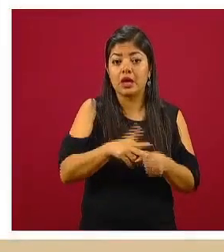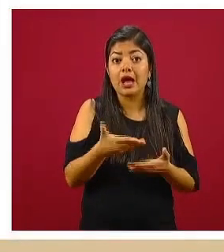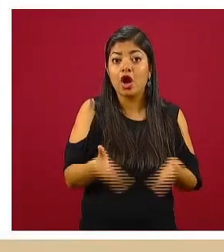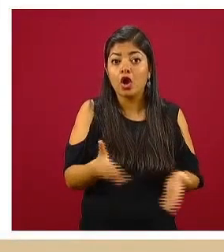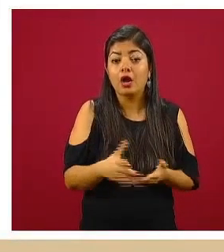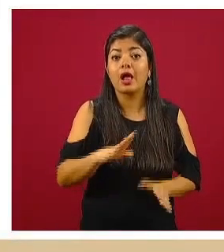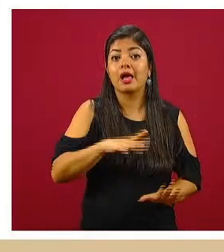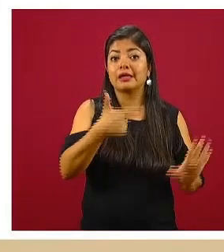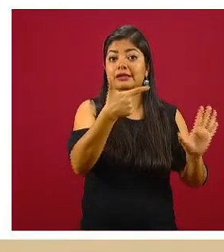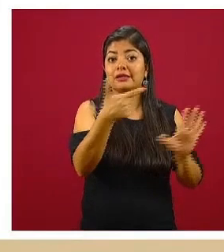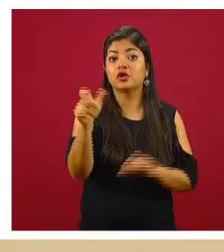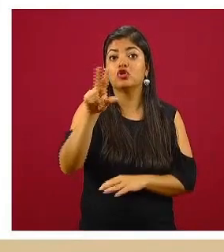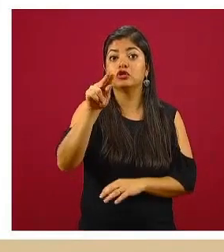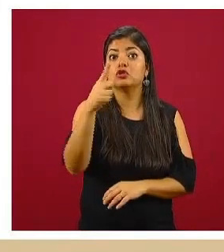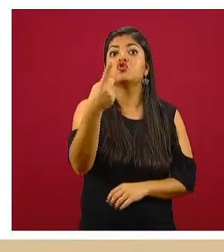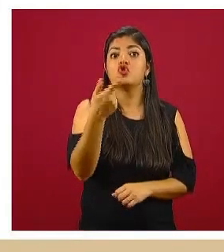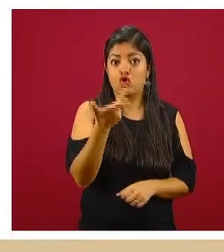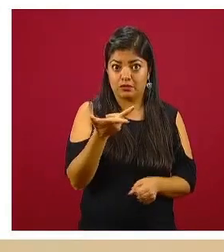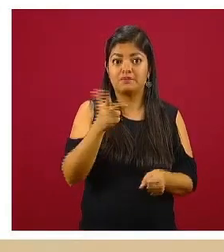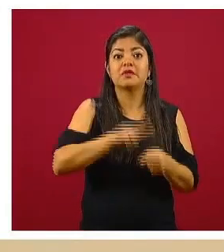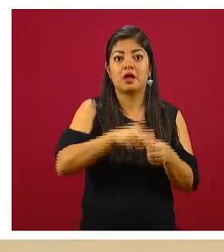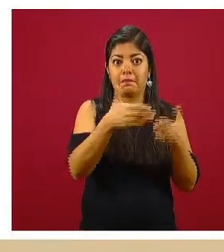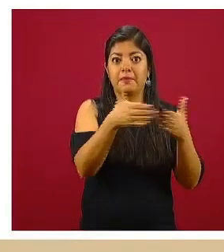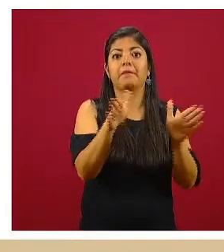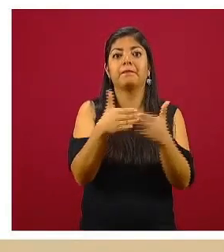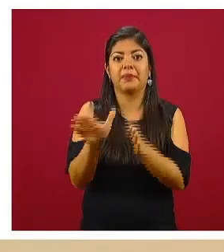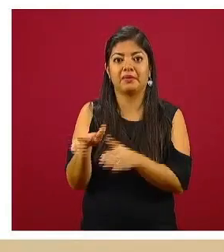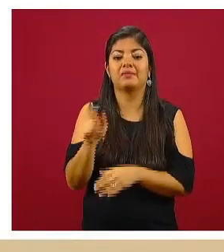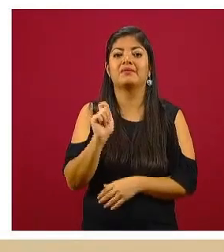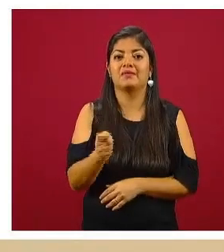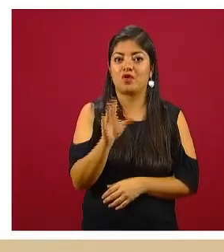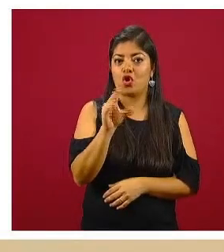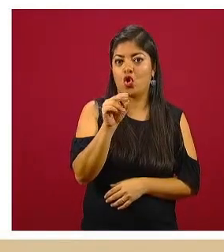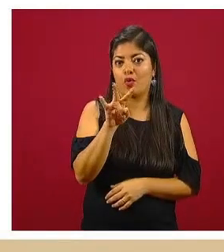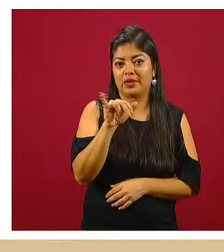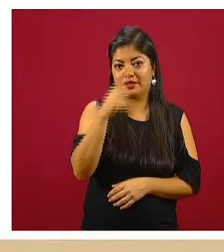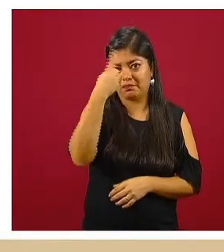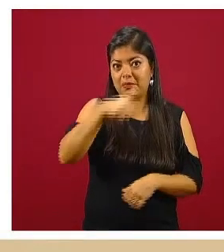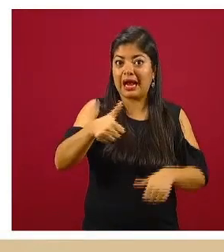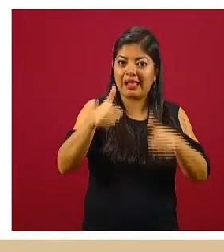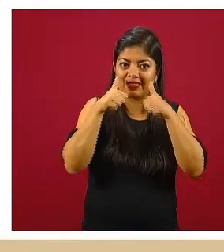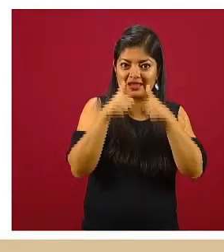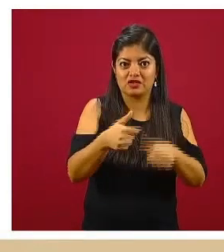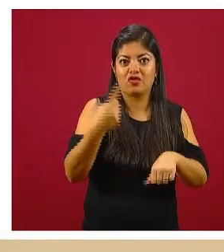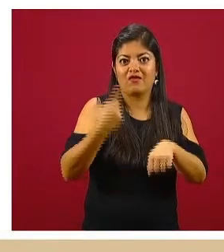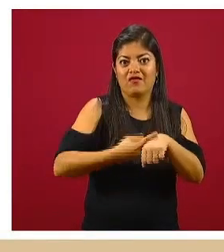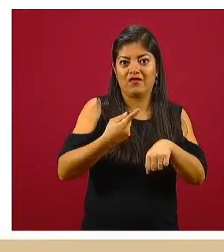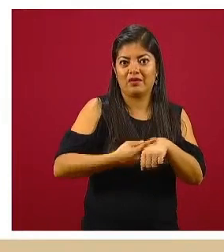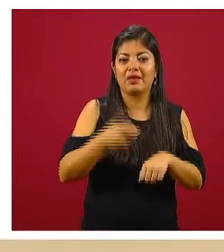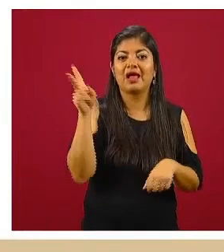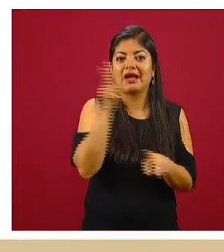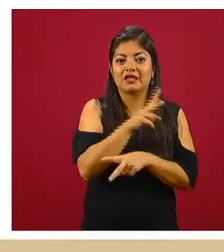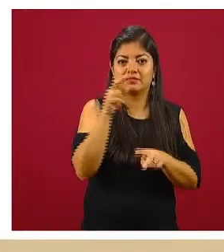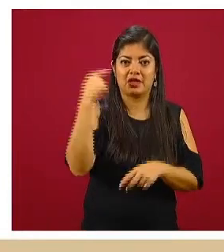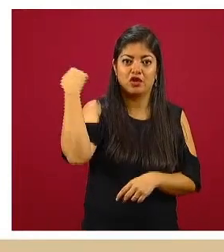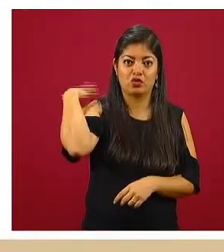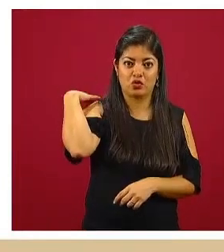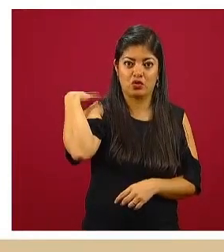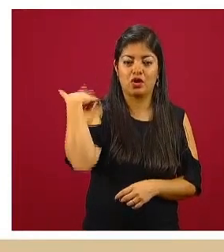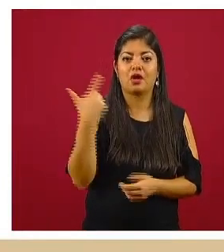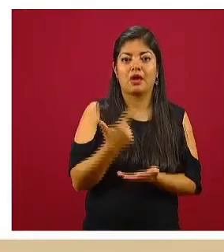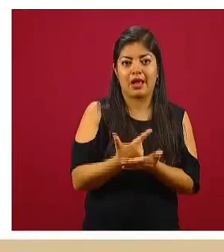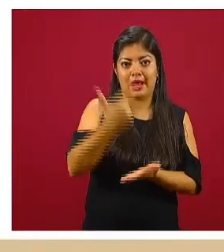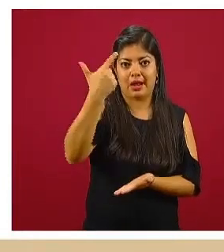ahora 781 hospitales COVID designados para la atención de enfermedad respiratoria aguda grave.